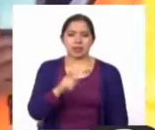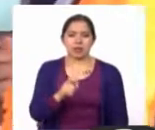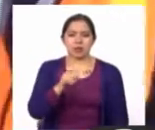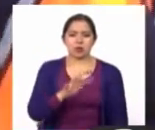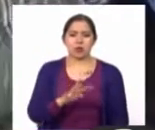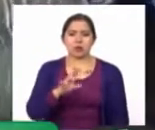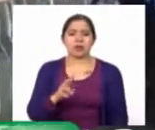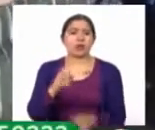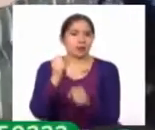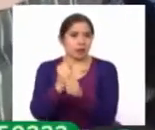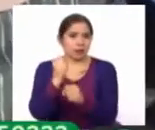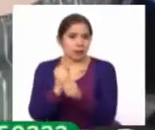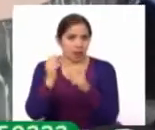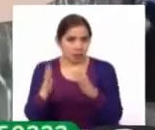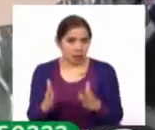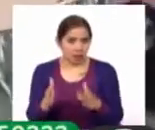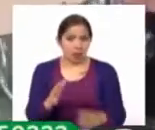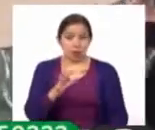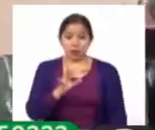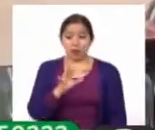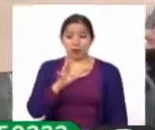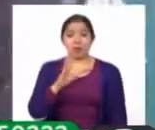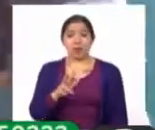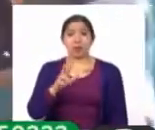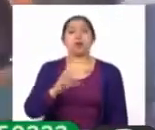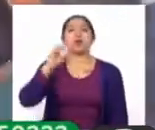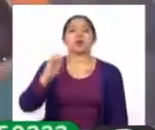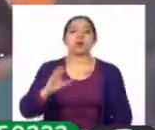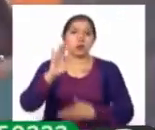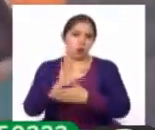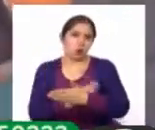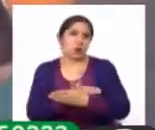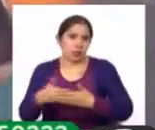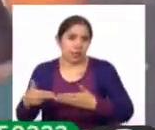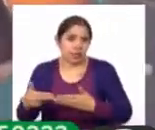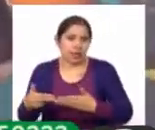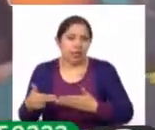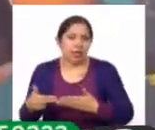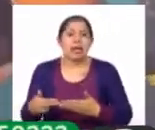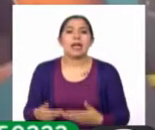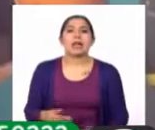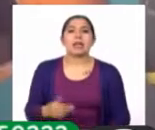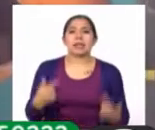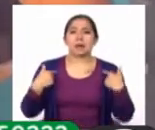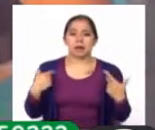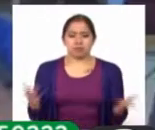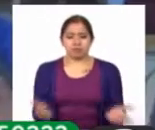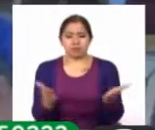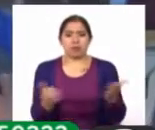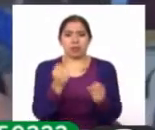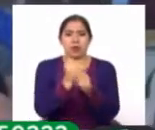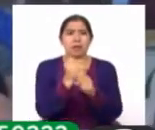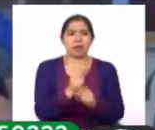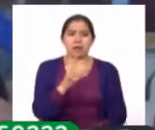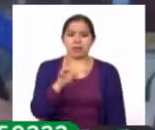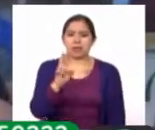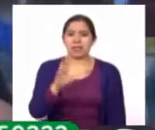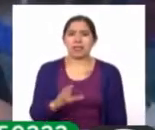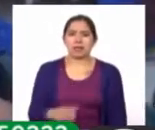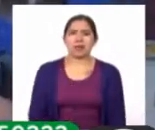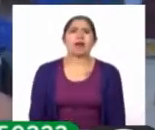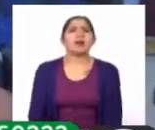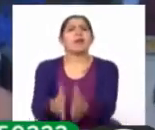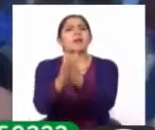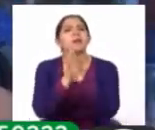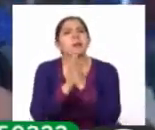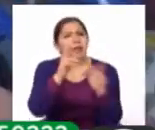los cuales el 93% son chuquisaqueños. Además, genera más de 700 empleos indirectos. Y pedir a toda la gente que